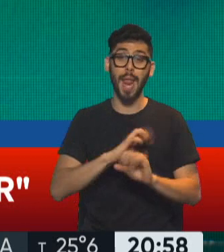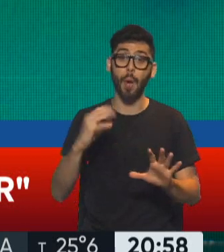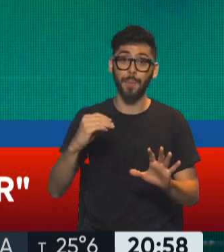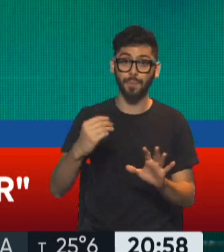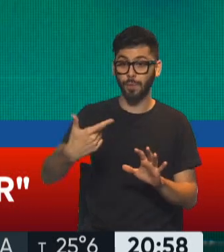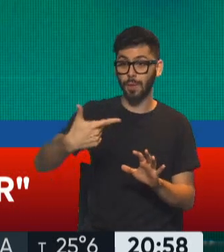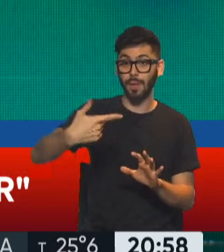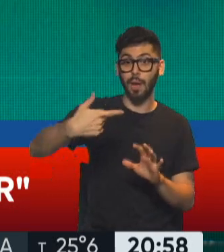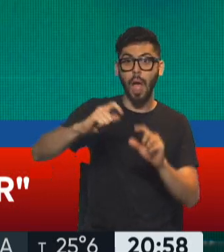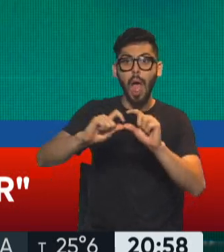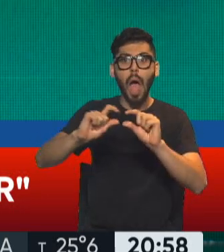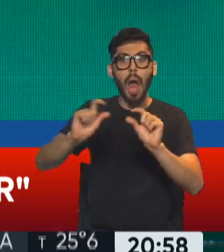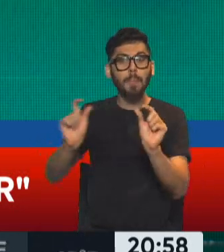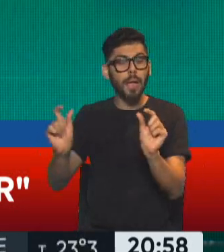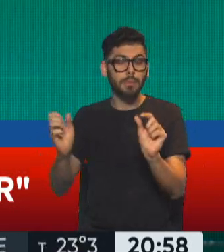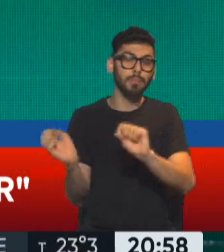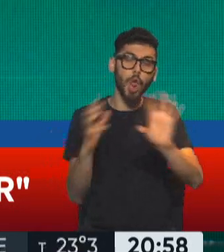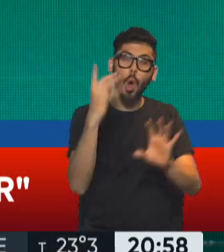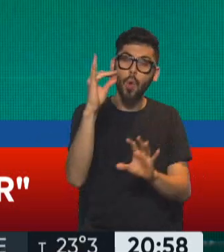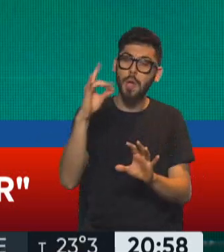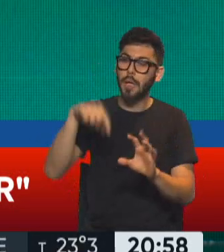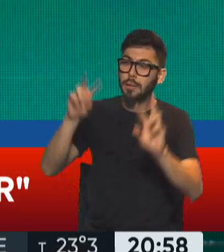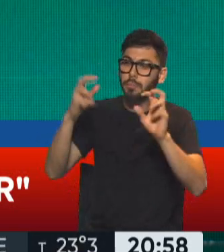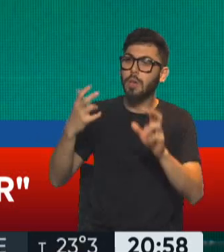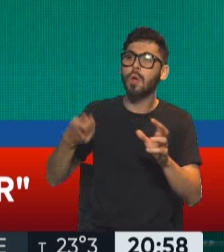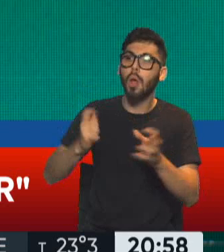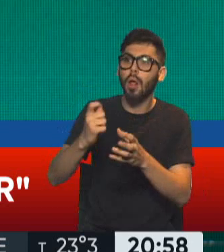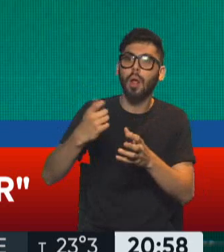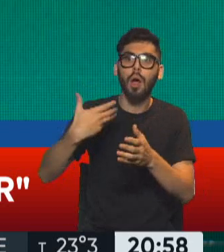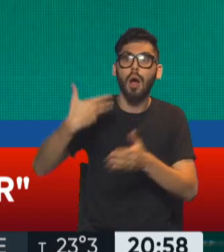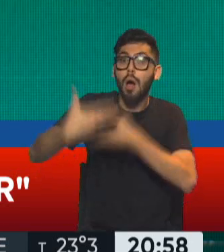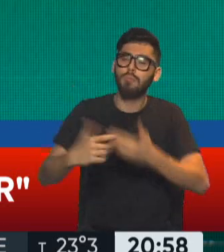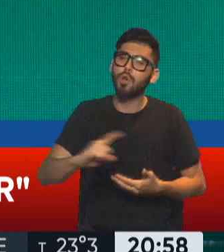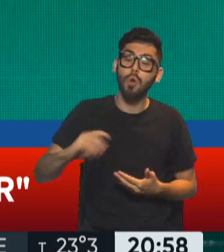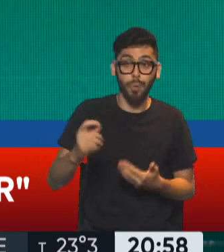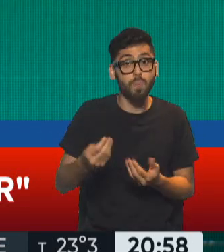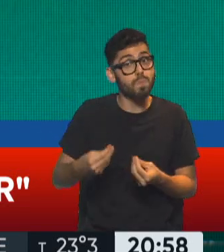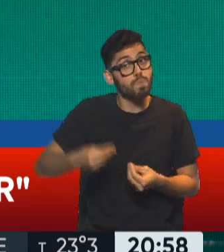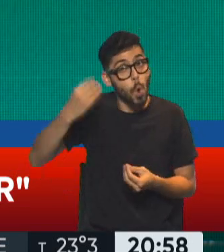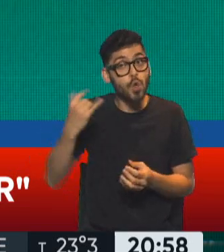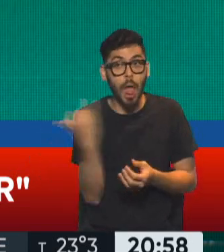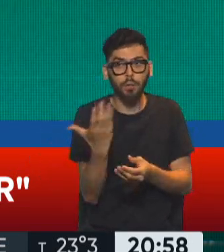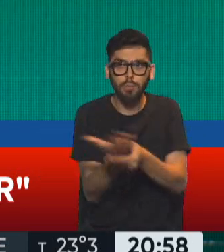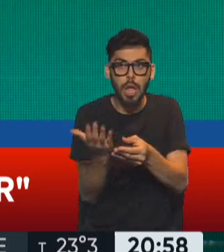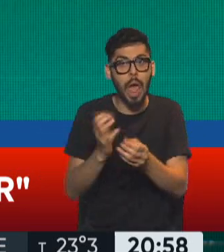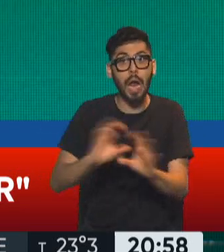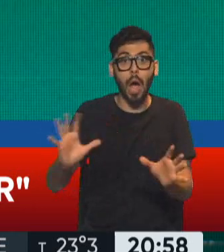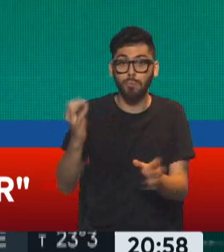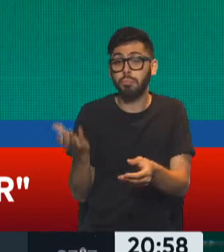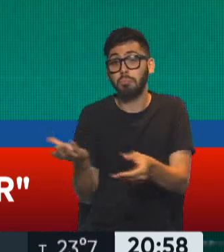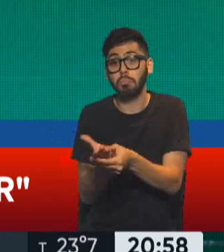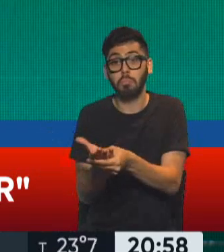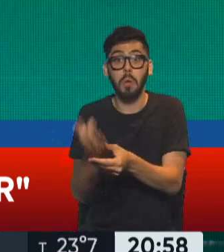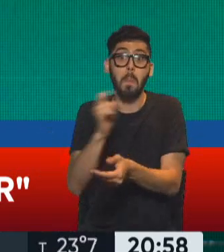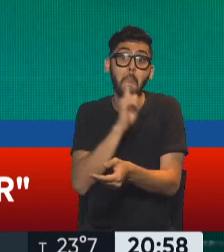de municiones a Bolivia durante el golpe de Estado. No hablamos, ¿por qué no avanzan las causas? Hay un montón de causas muy graves, Bueno. Están